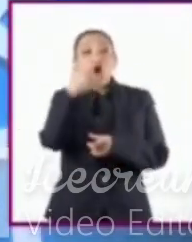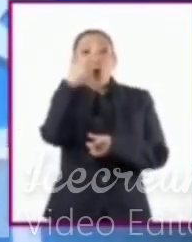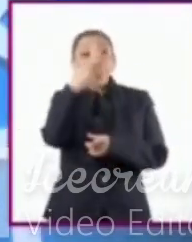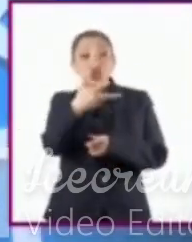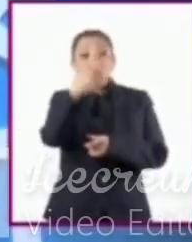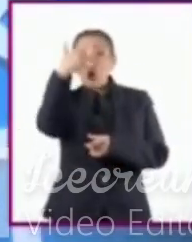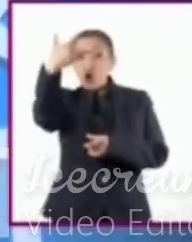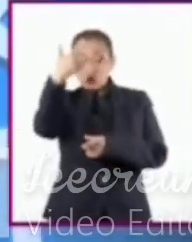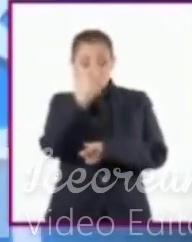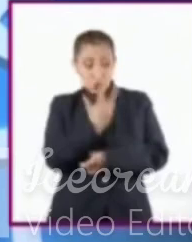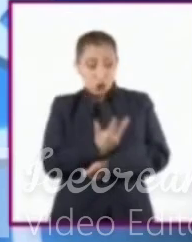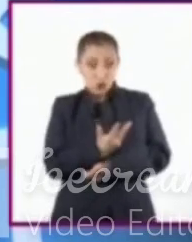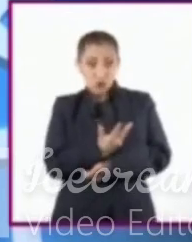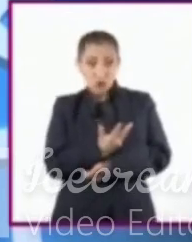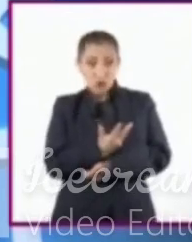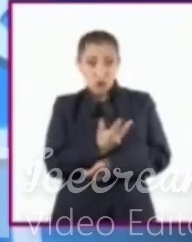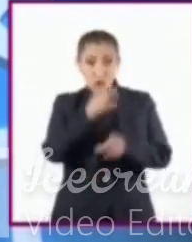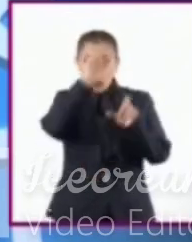lado.